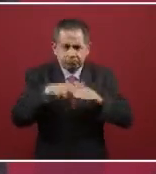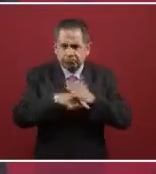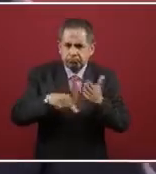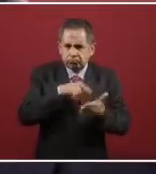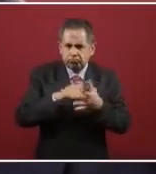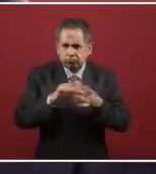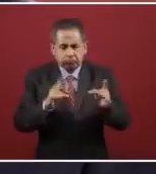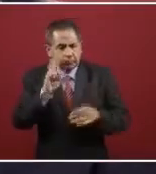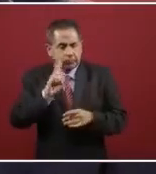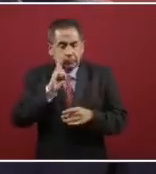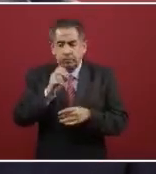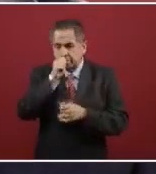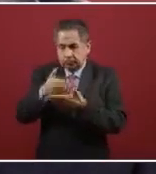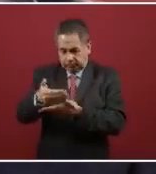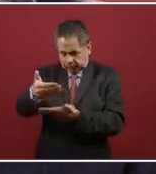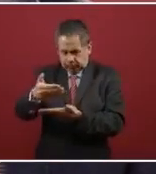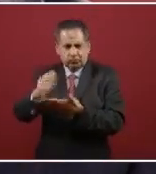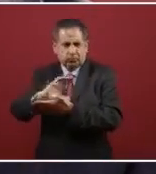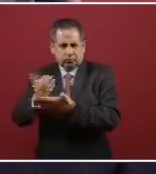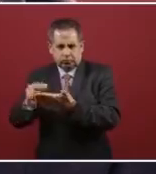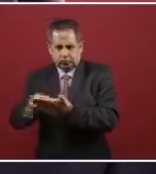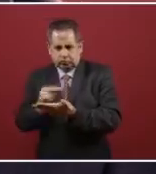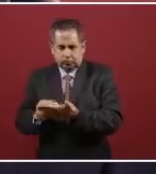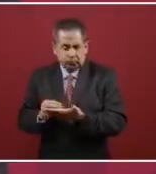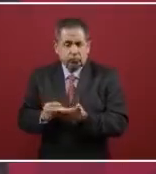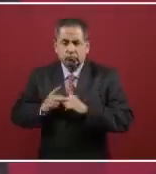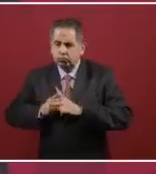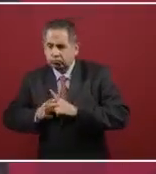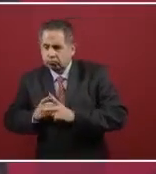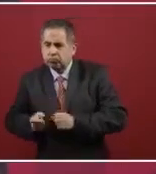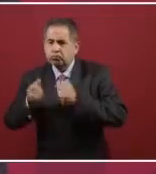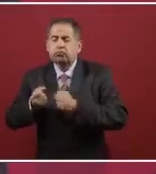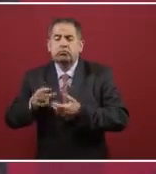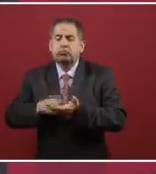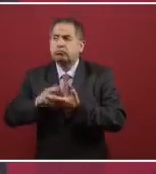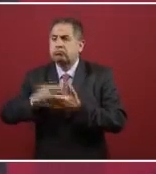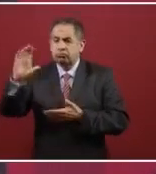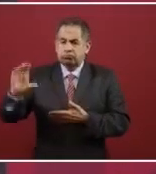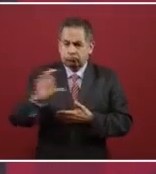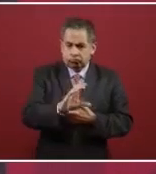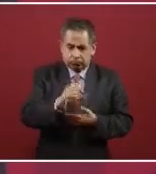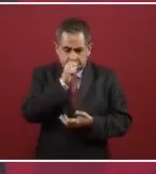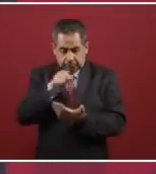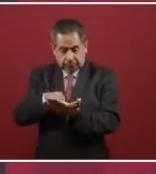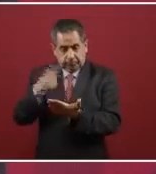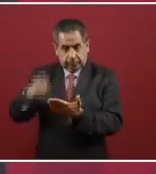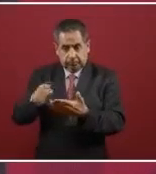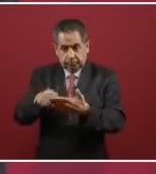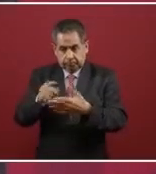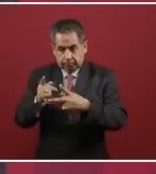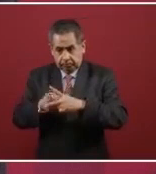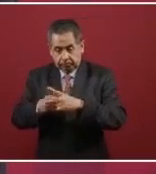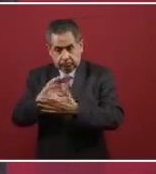lugar, se está viendo la póliza y se está viendo cuánto corresponde al pago de la póliza de acuerdo a lo que establece la misma